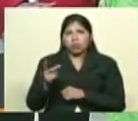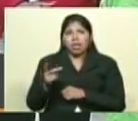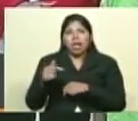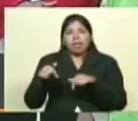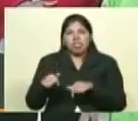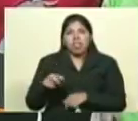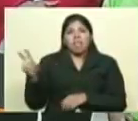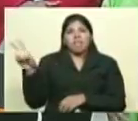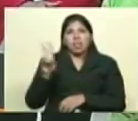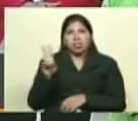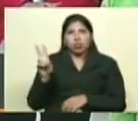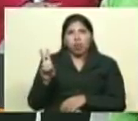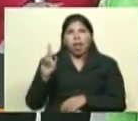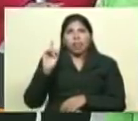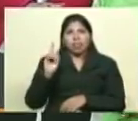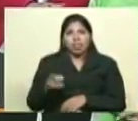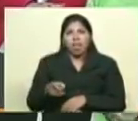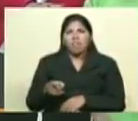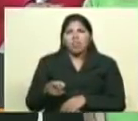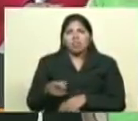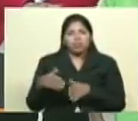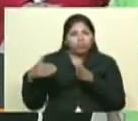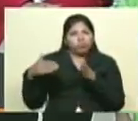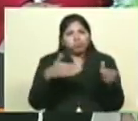Venezuela había que tomar en cuenta a los militares.